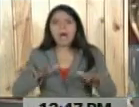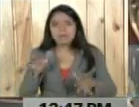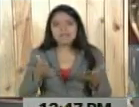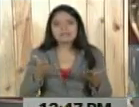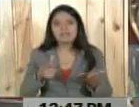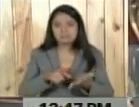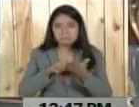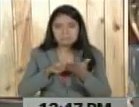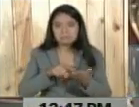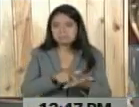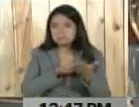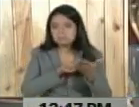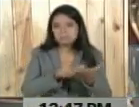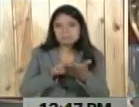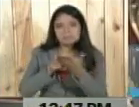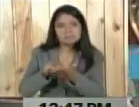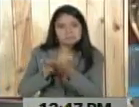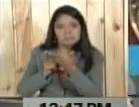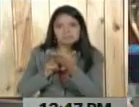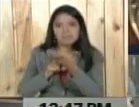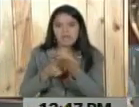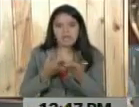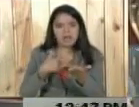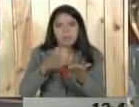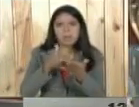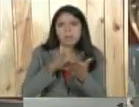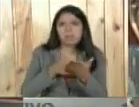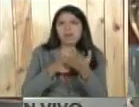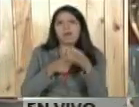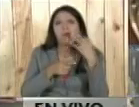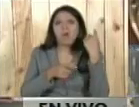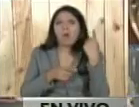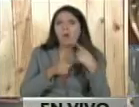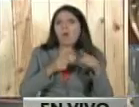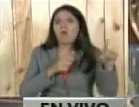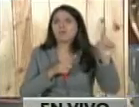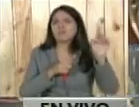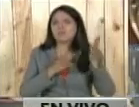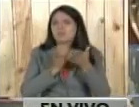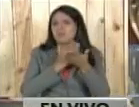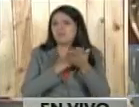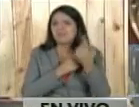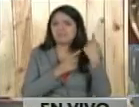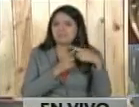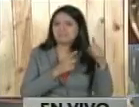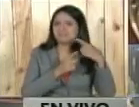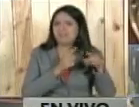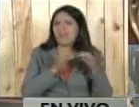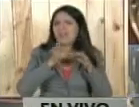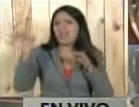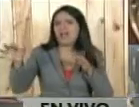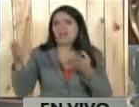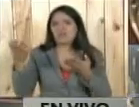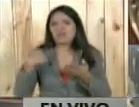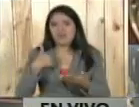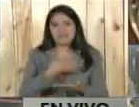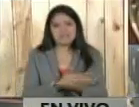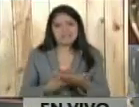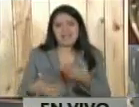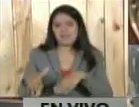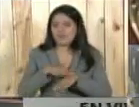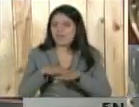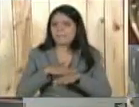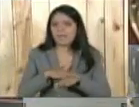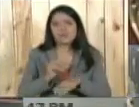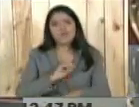buscar en códigos y en fuentes lejanas a nuestra raíz, a nuestra forma, a nuestra sangre, a nuestra idiosincrasia, a nuestra piel.